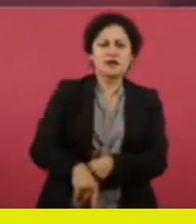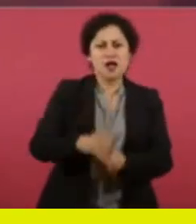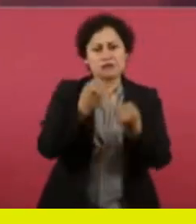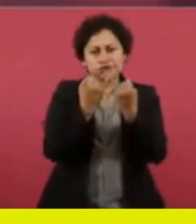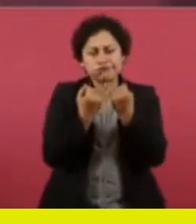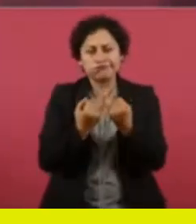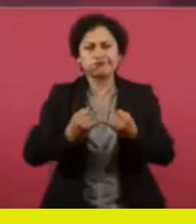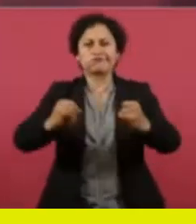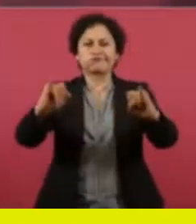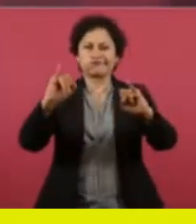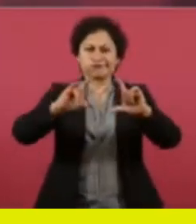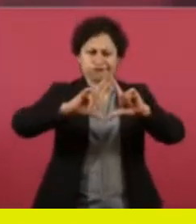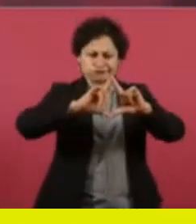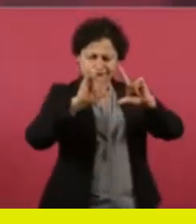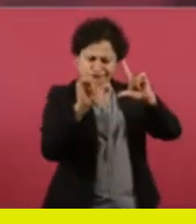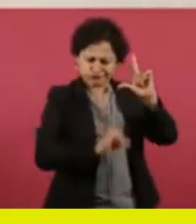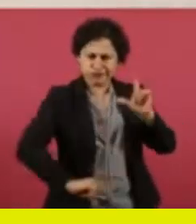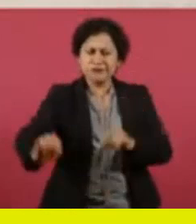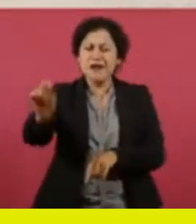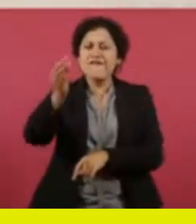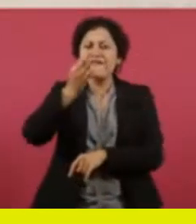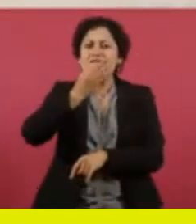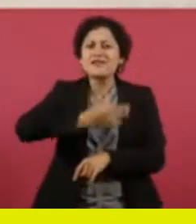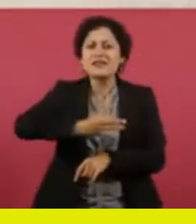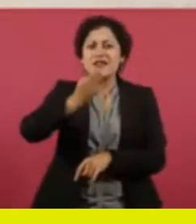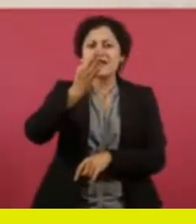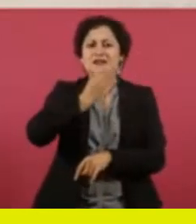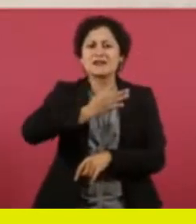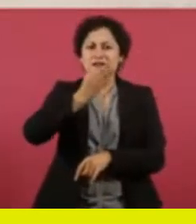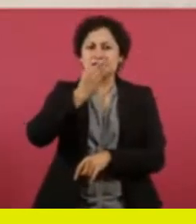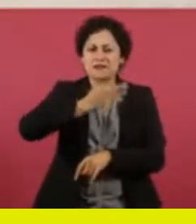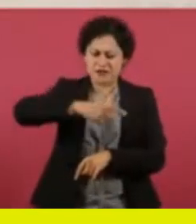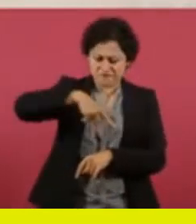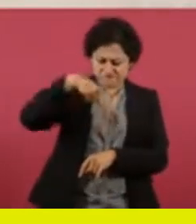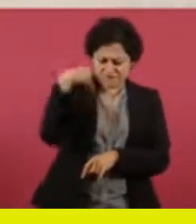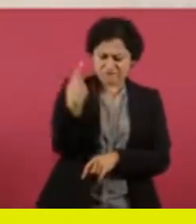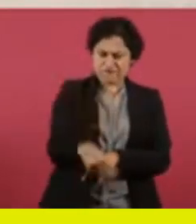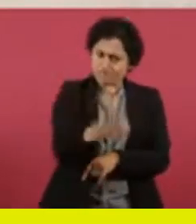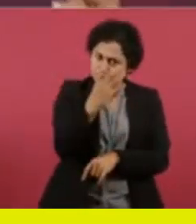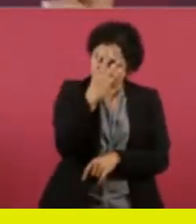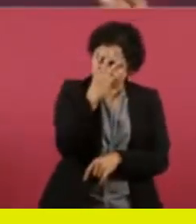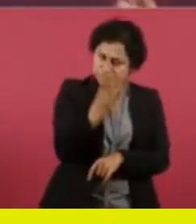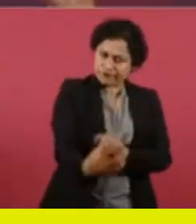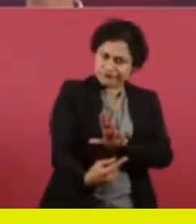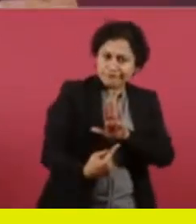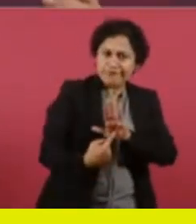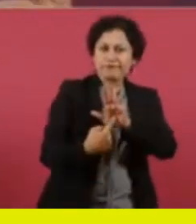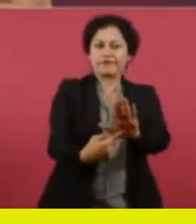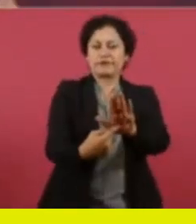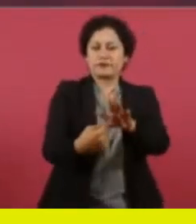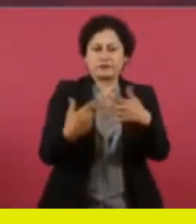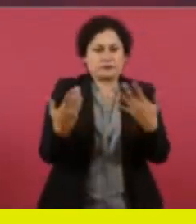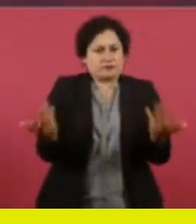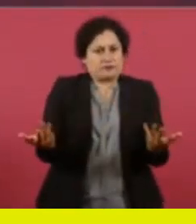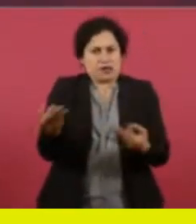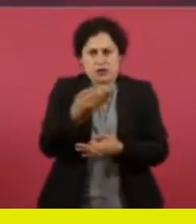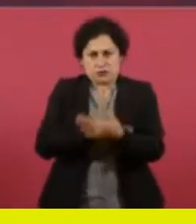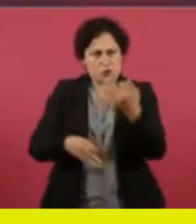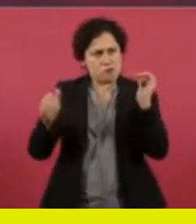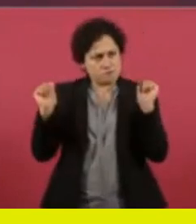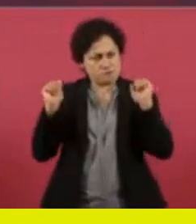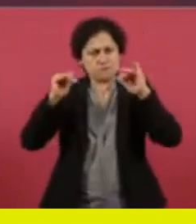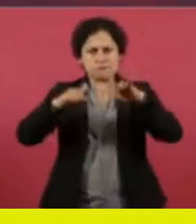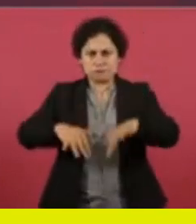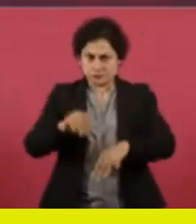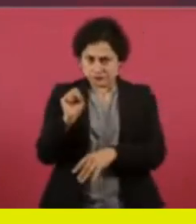una fiesta nacional, cívica. ¿Sí? Entonces, no, vamos todos a estar ahí el